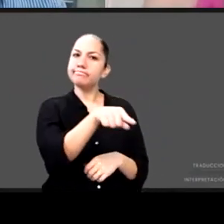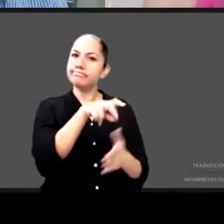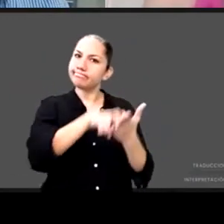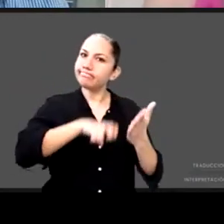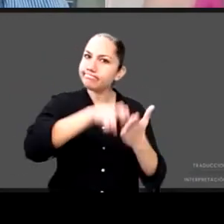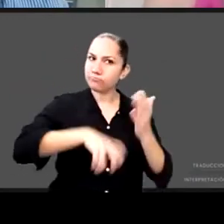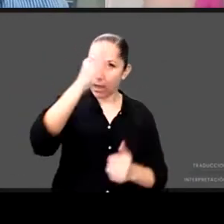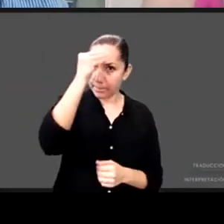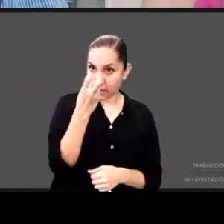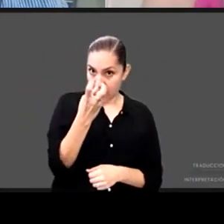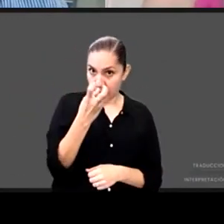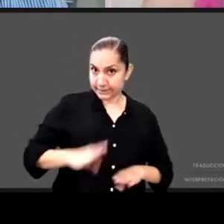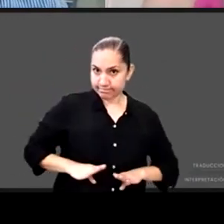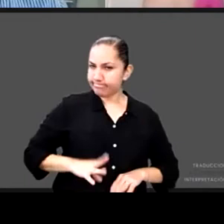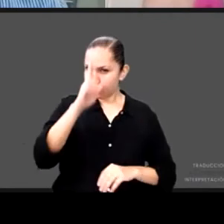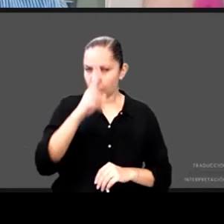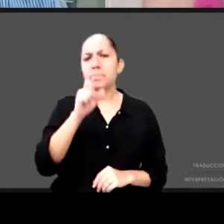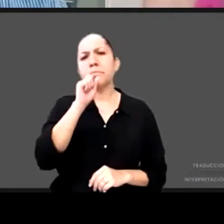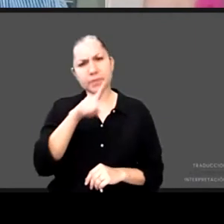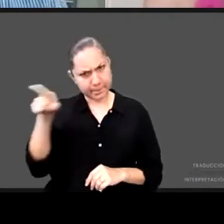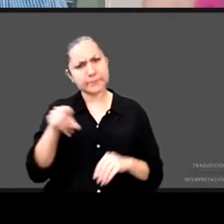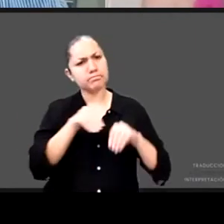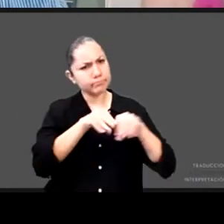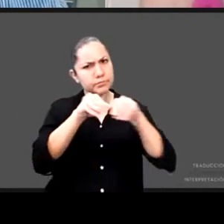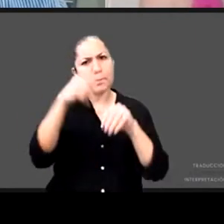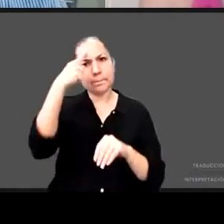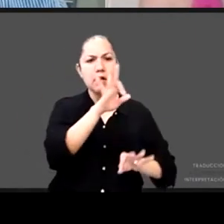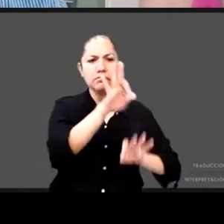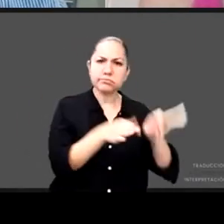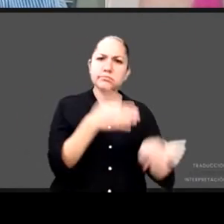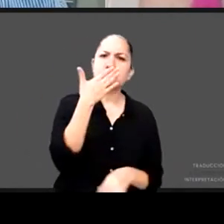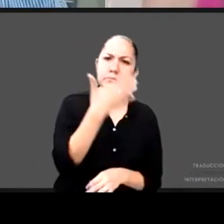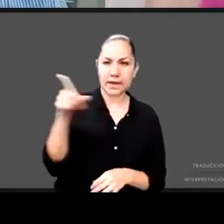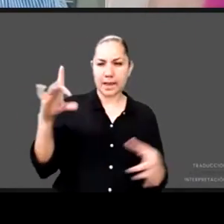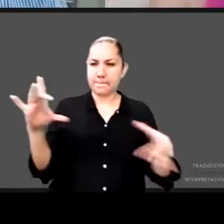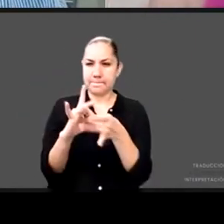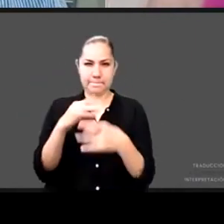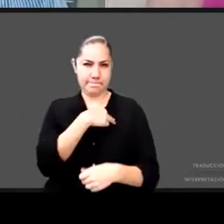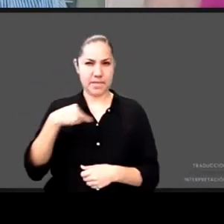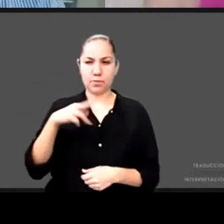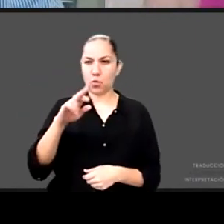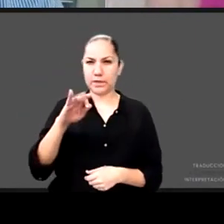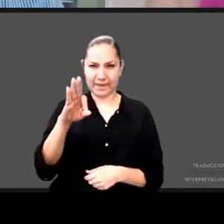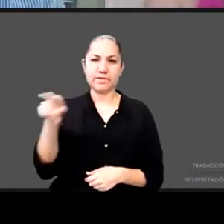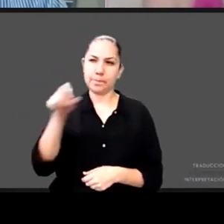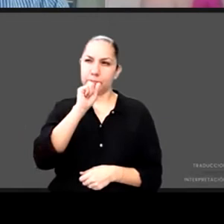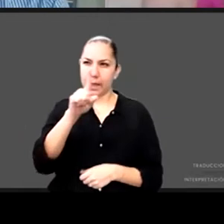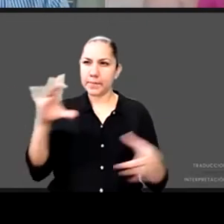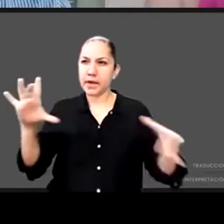buenos tratos, consultor de UNICEF y miembro de la Fundación América para la Infancia. Bienvenido, Gaudí.